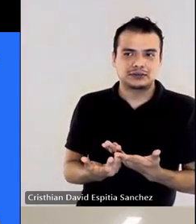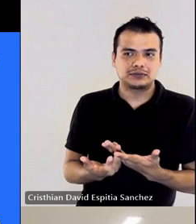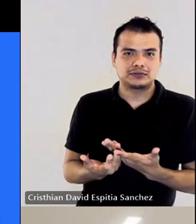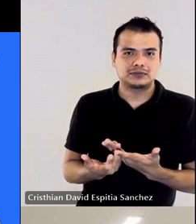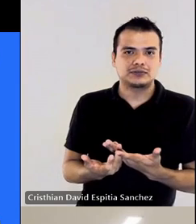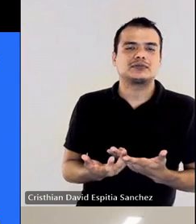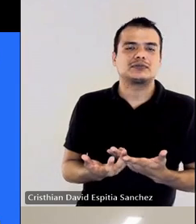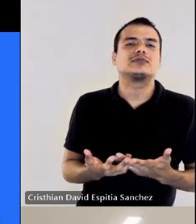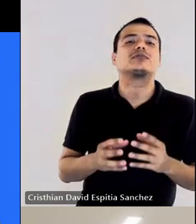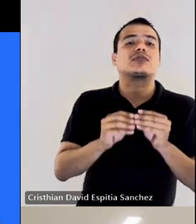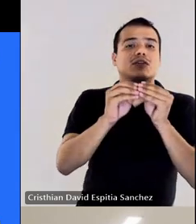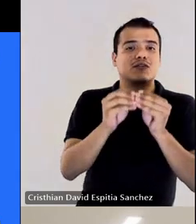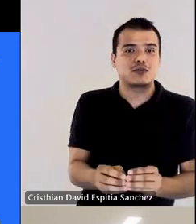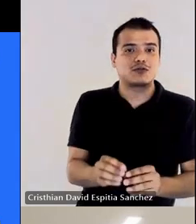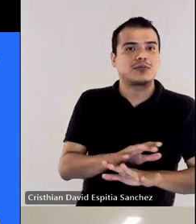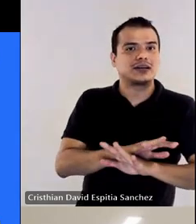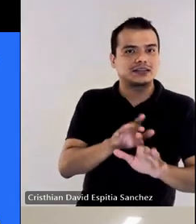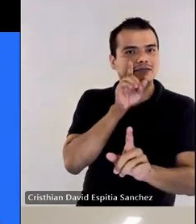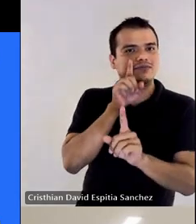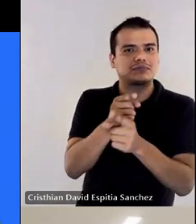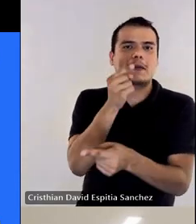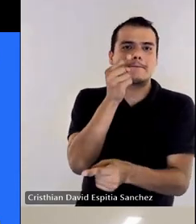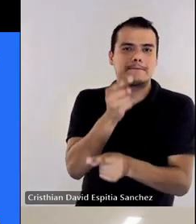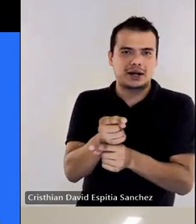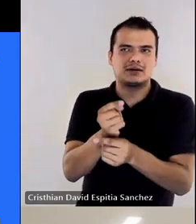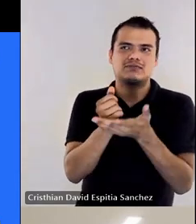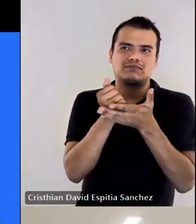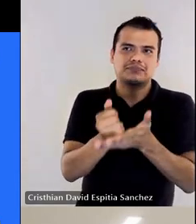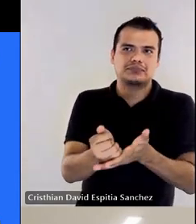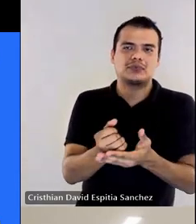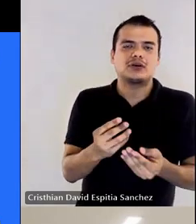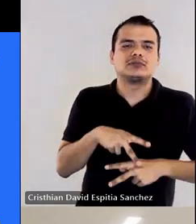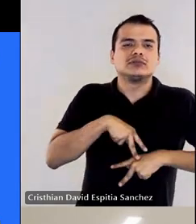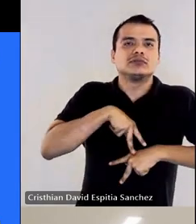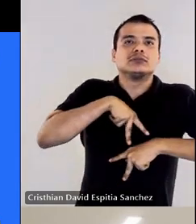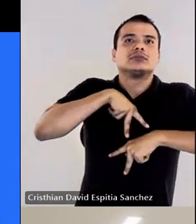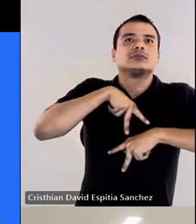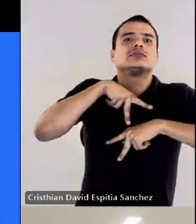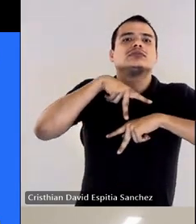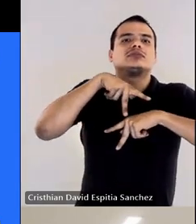rectos, para que la compresión sea efectiva.